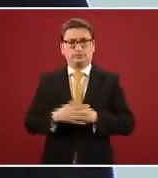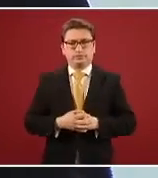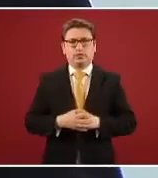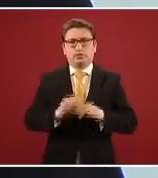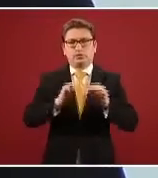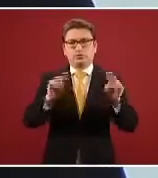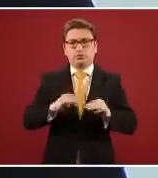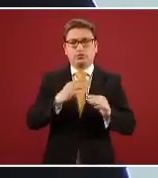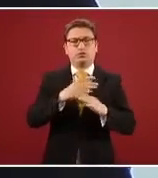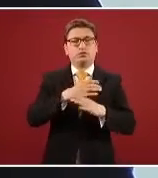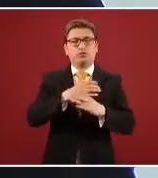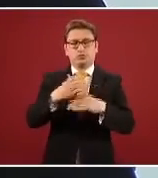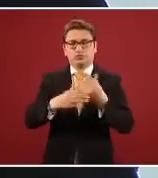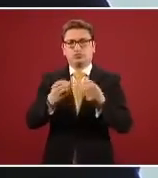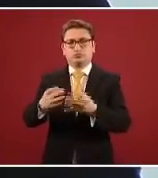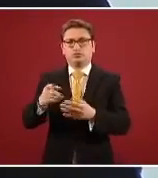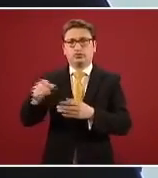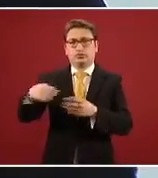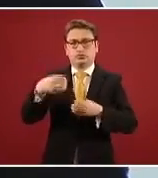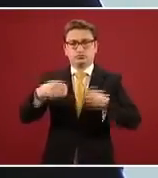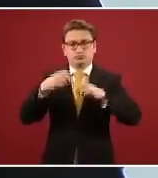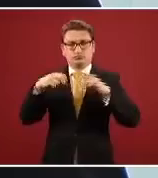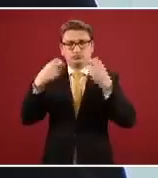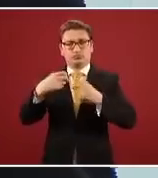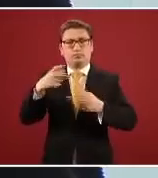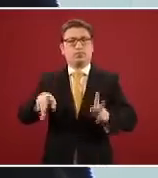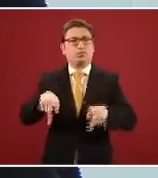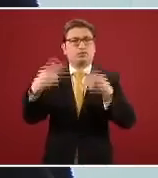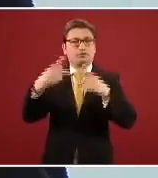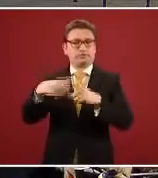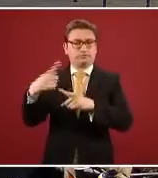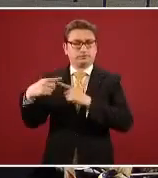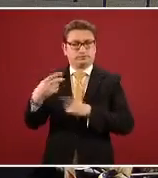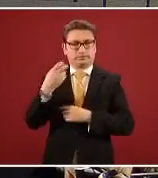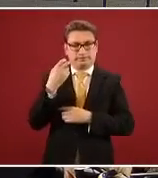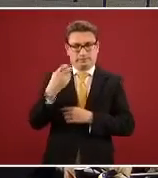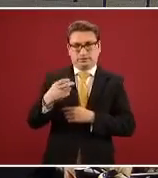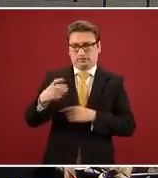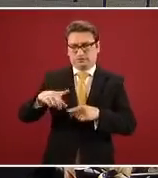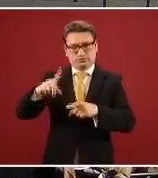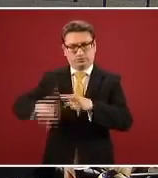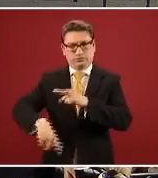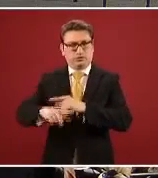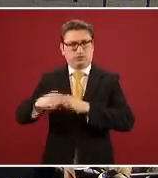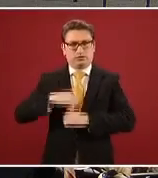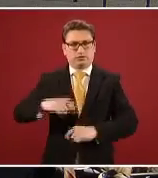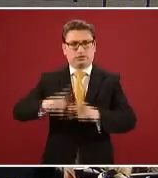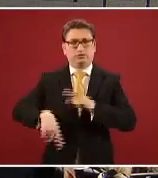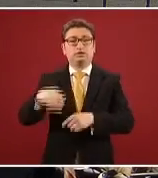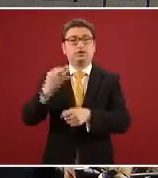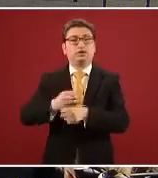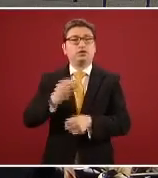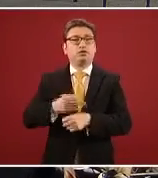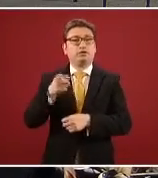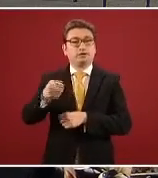la venta de estos inmuebles por parte de los magistrados. Cabe señalar que fue destituido y se encuentra en este momento